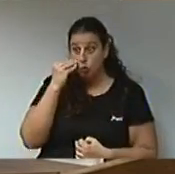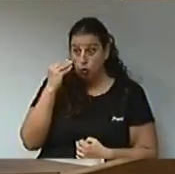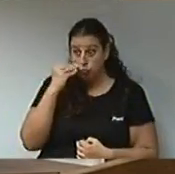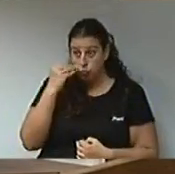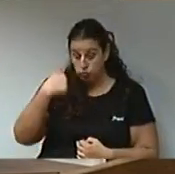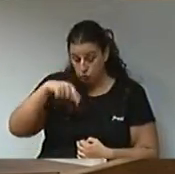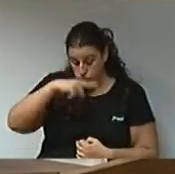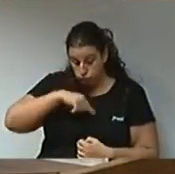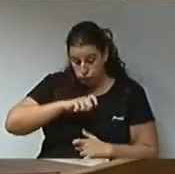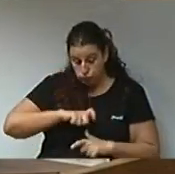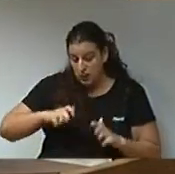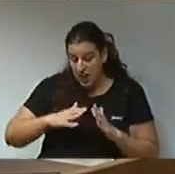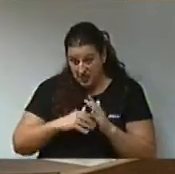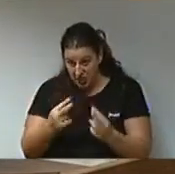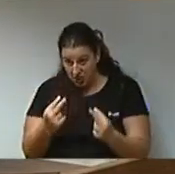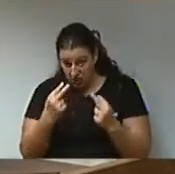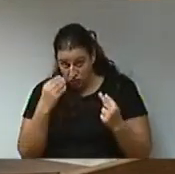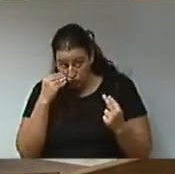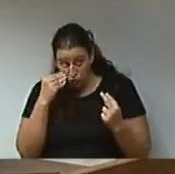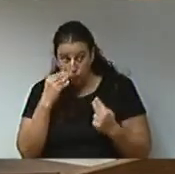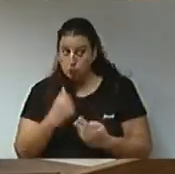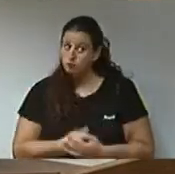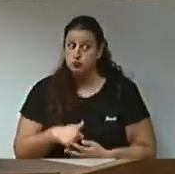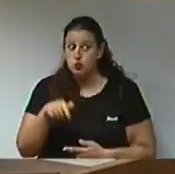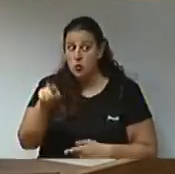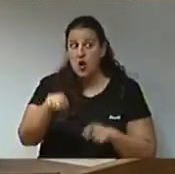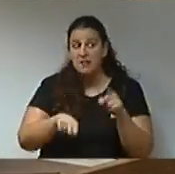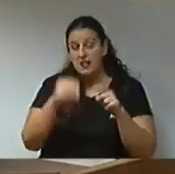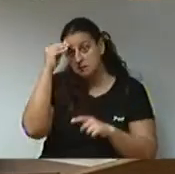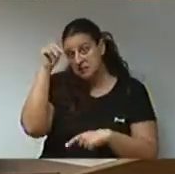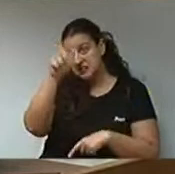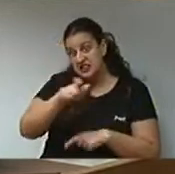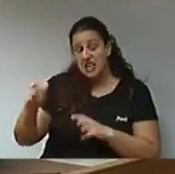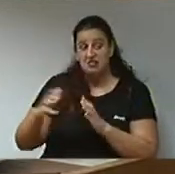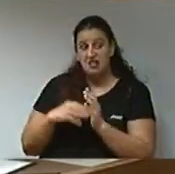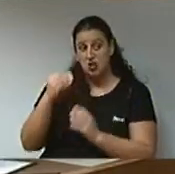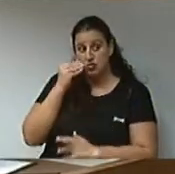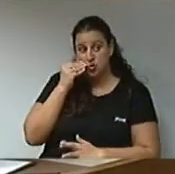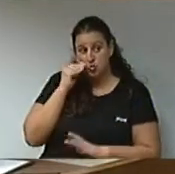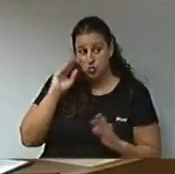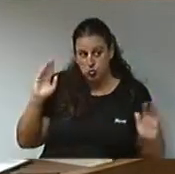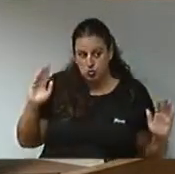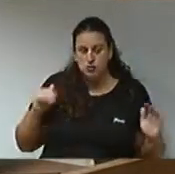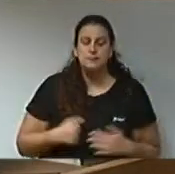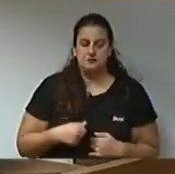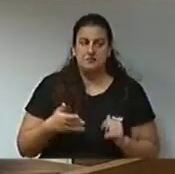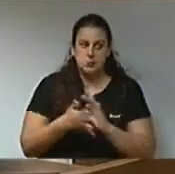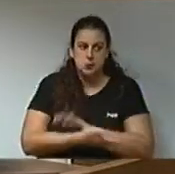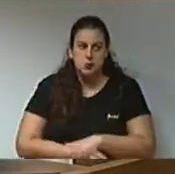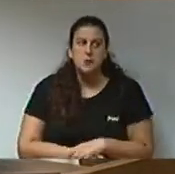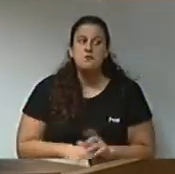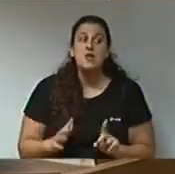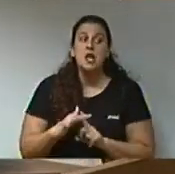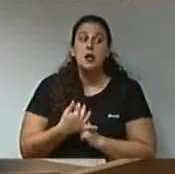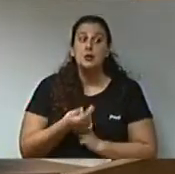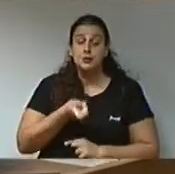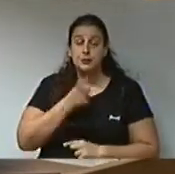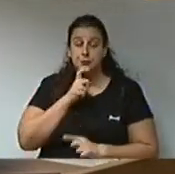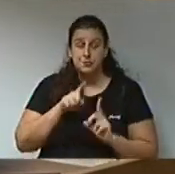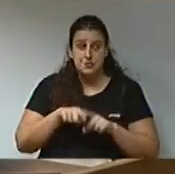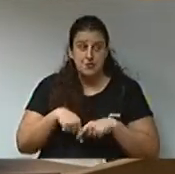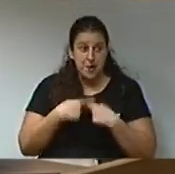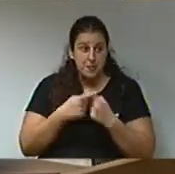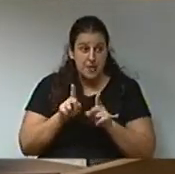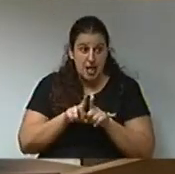a los valencianos. Y usted de vez en cuando nos toma por tontos, se lo explicaré. En este contexto tan difícil muchas familias se aferran a